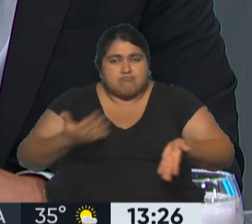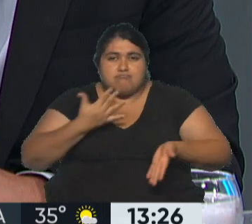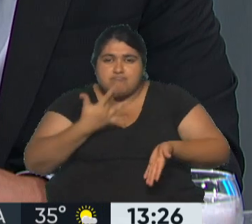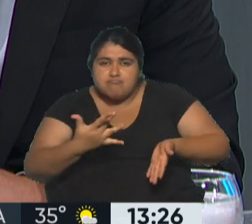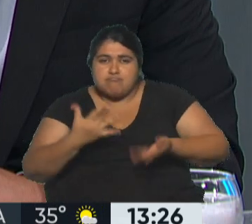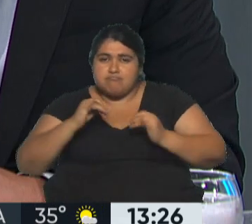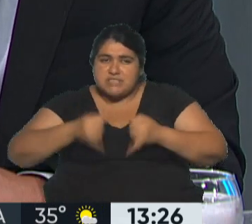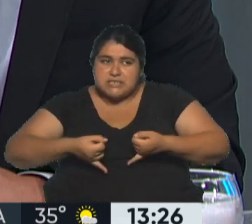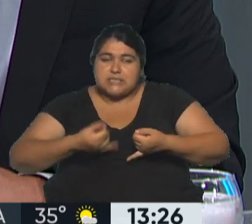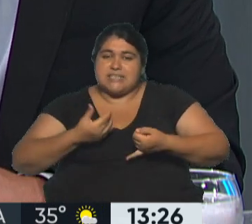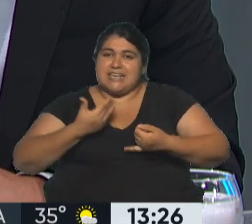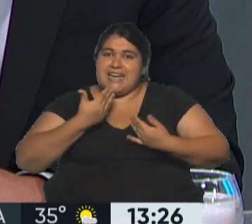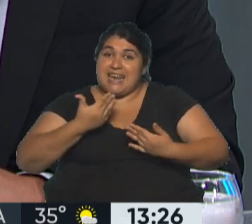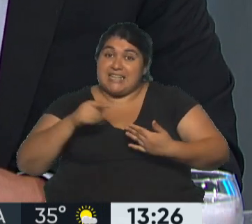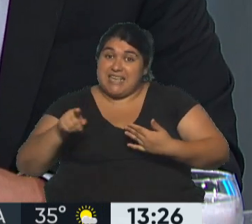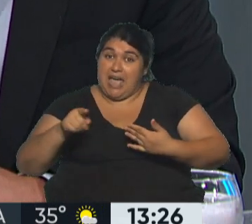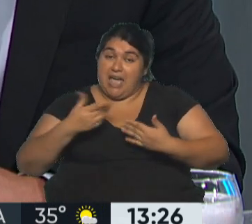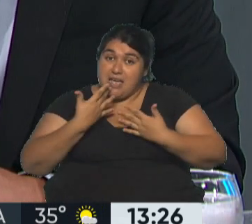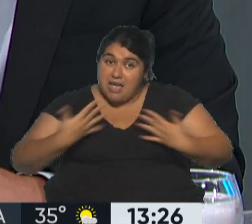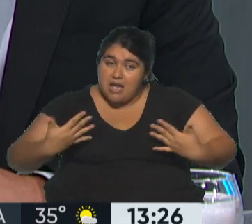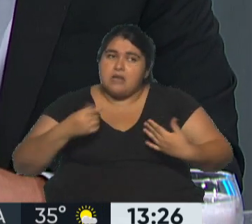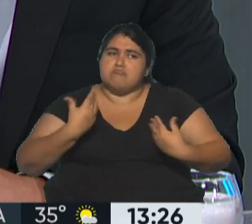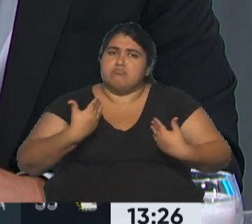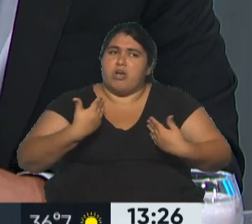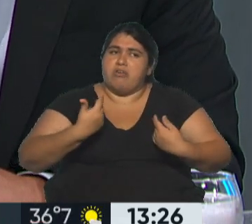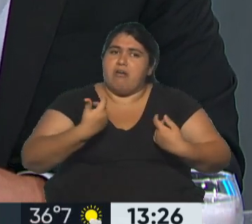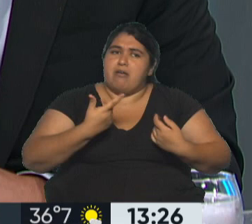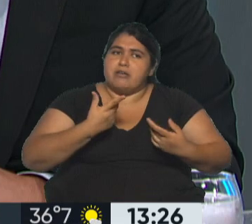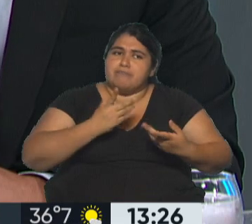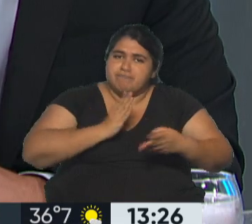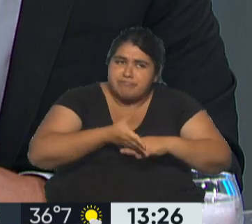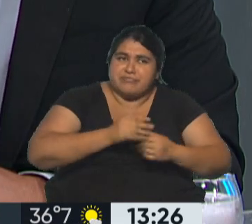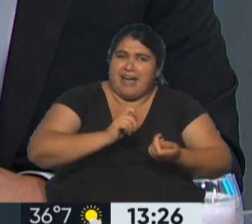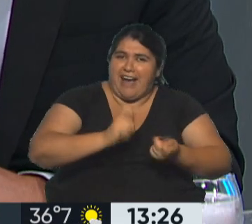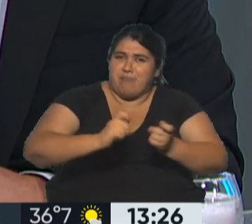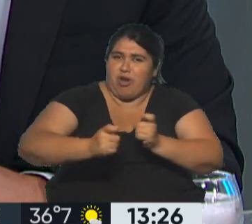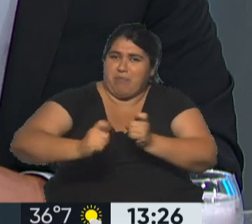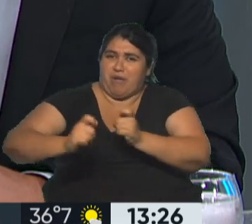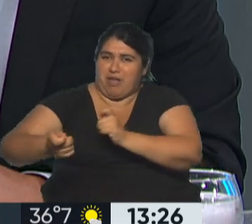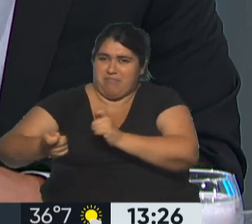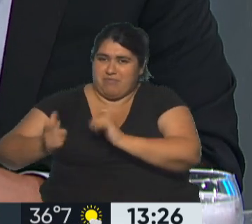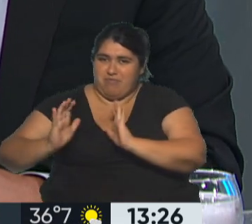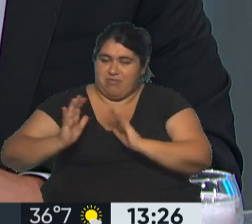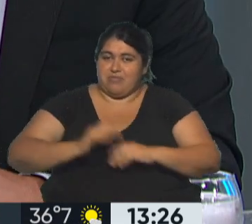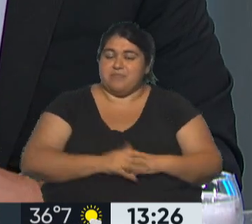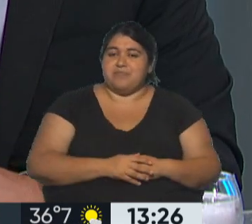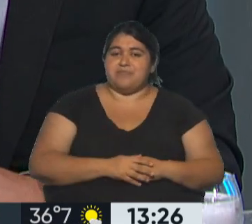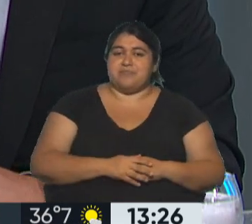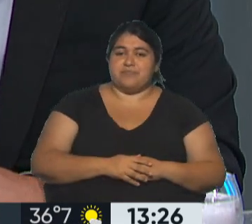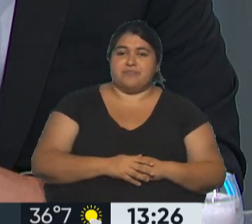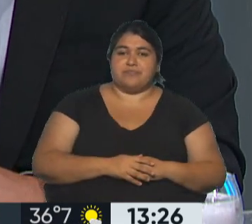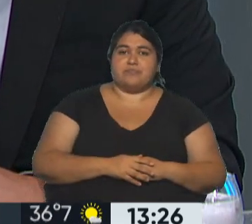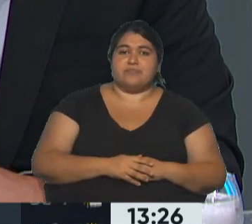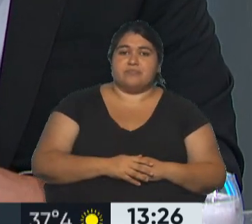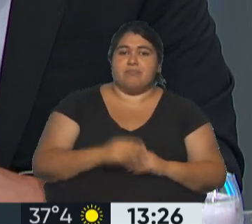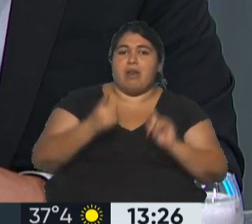iglesia, con ese frente conservador por ahí que lo resiste, como también con la relación con los diferentes